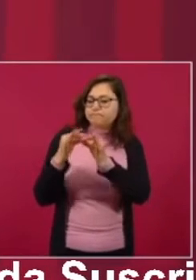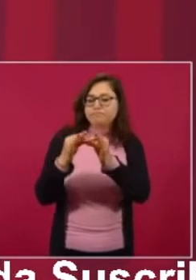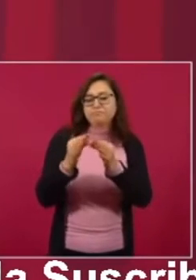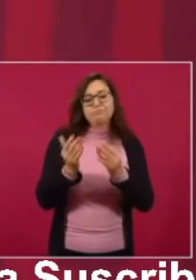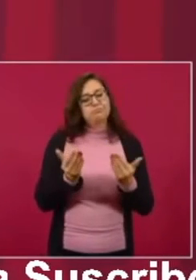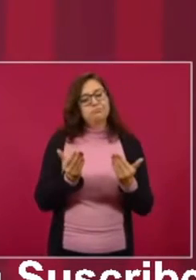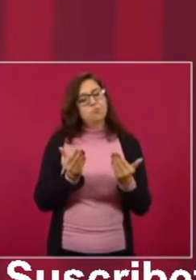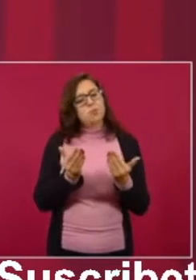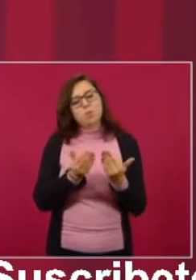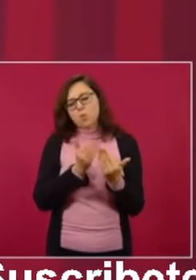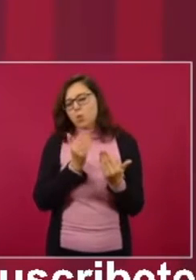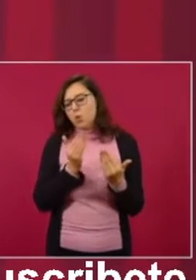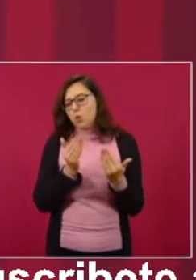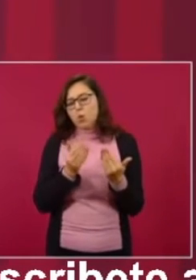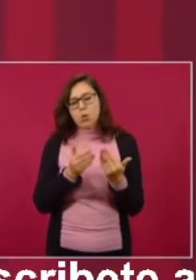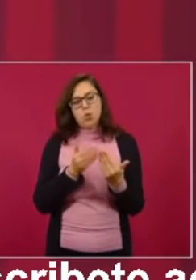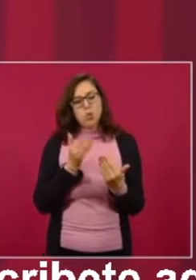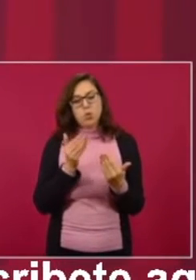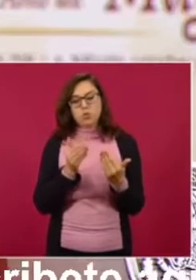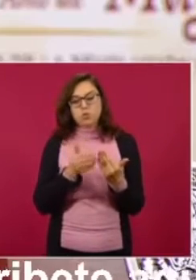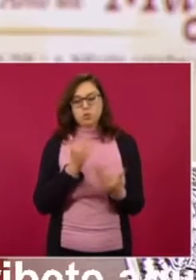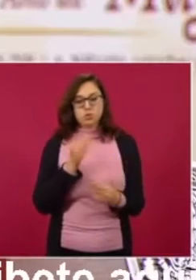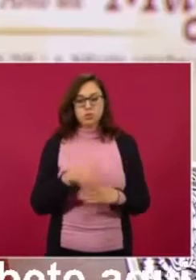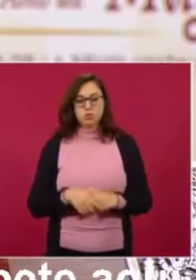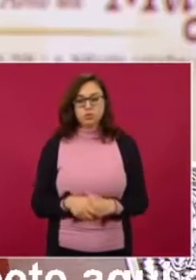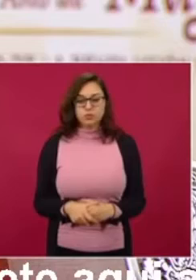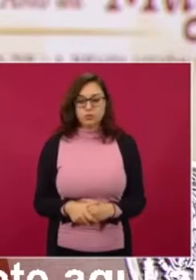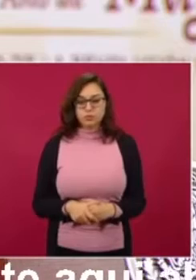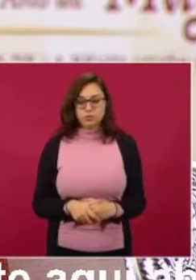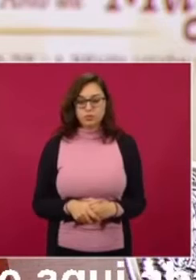con el noble oficio de informar